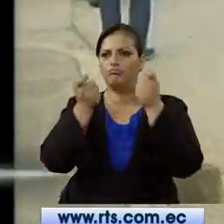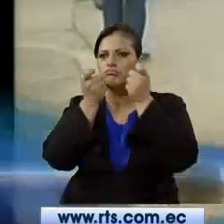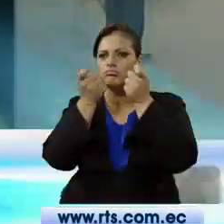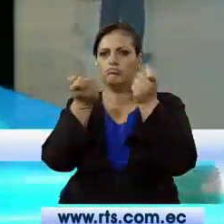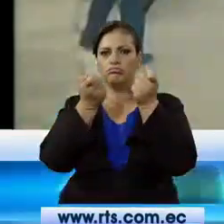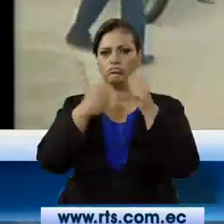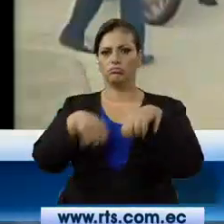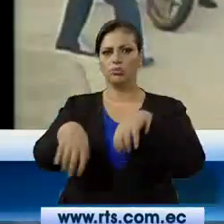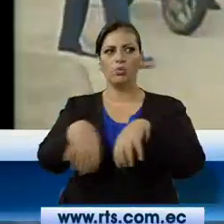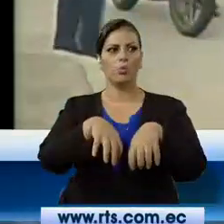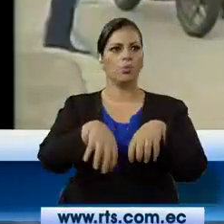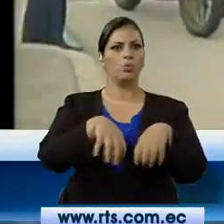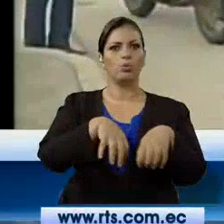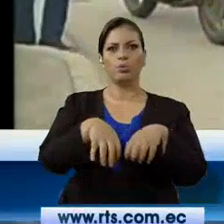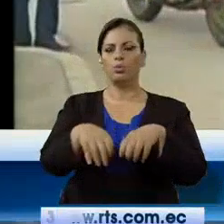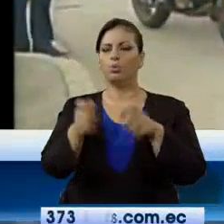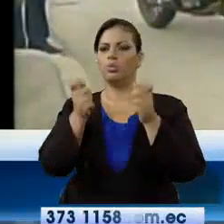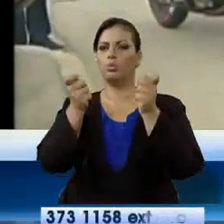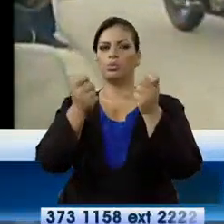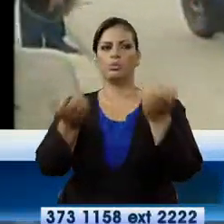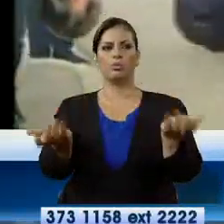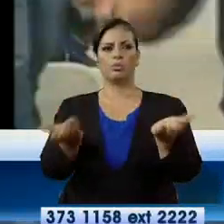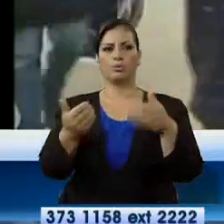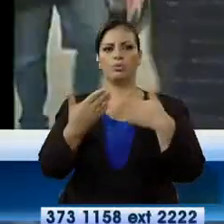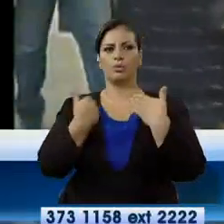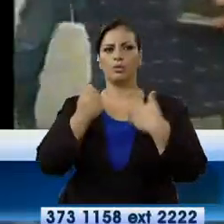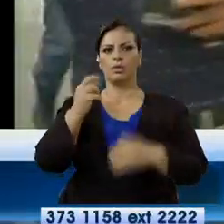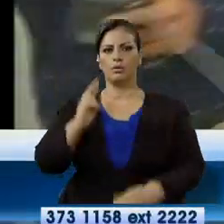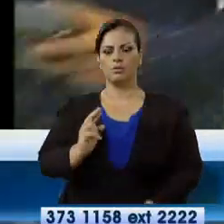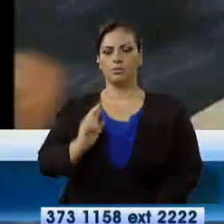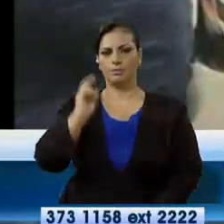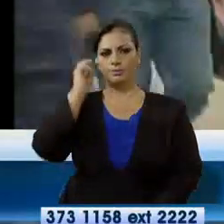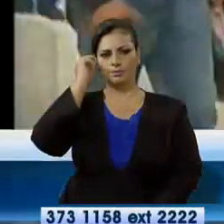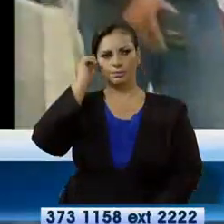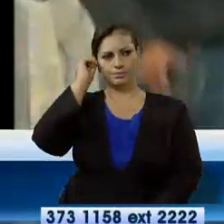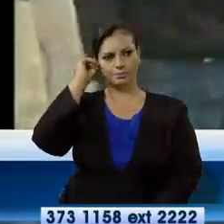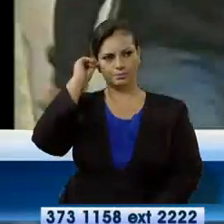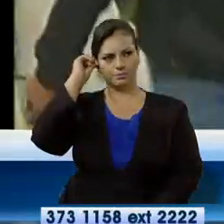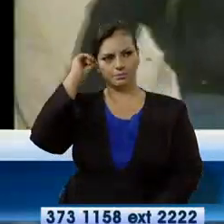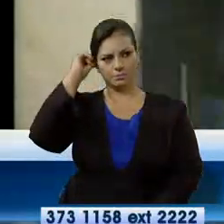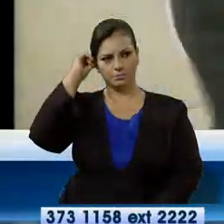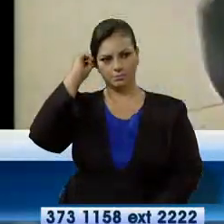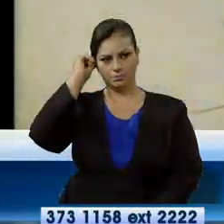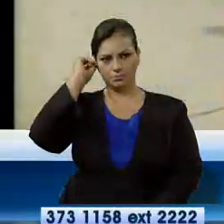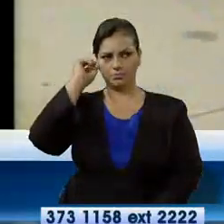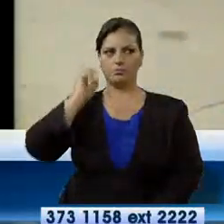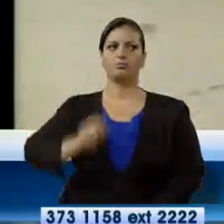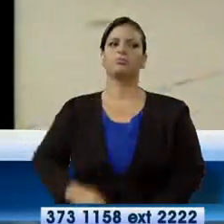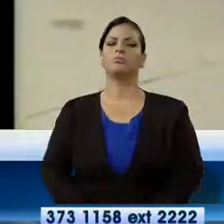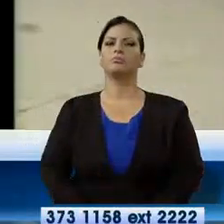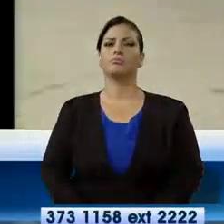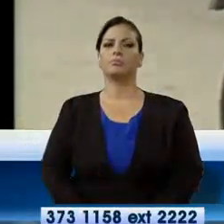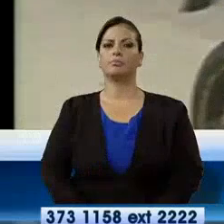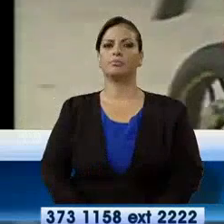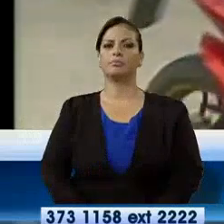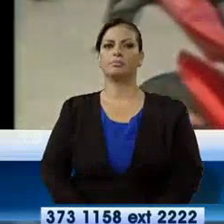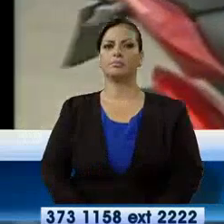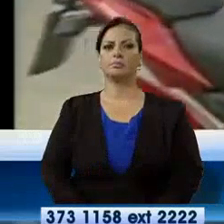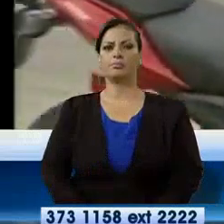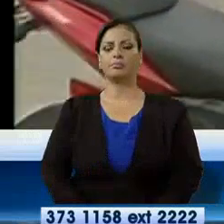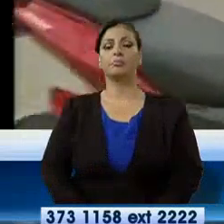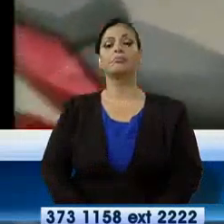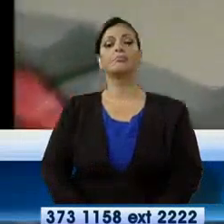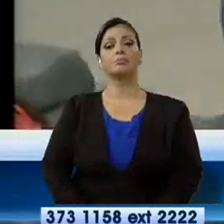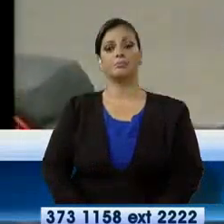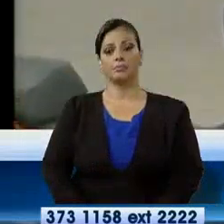operativo vehicular que se desarrolla en el sur de Guayaquil. Dígame, Martín, sobre el lado derecho, ¿ok? Sí, y esto para verificar